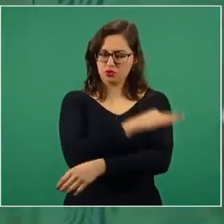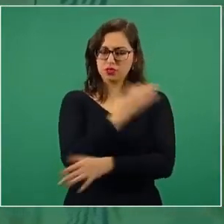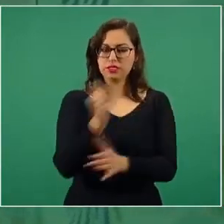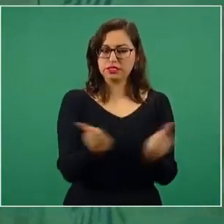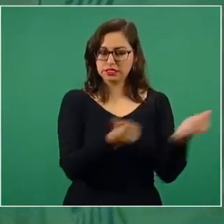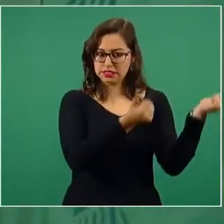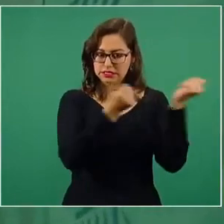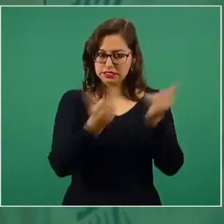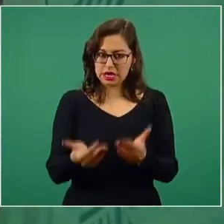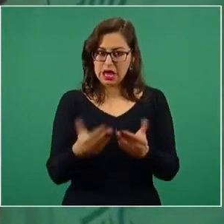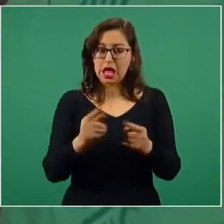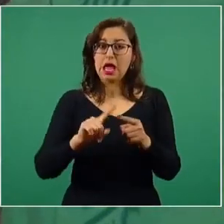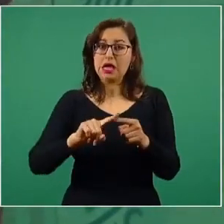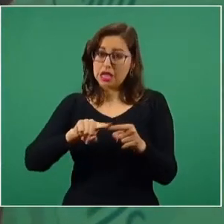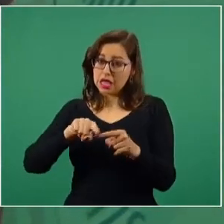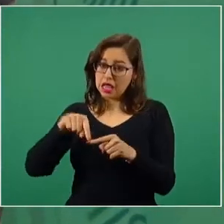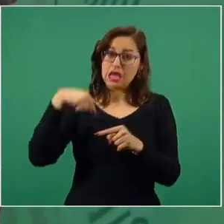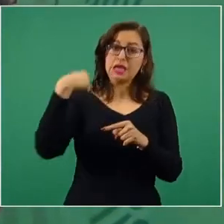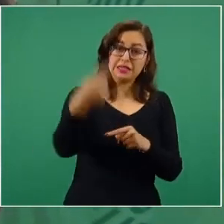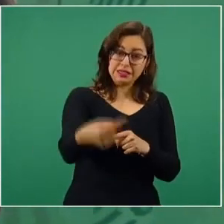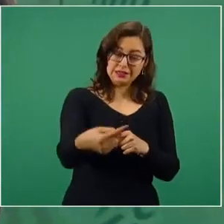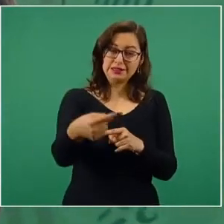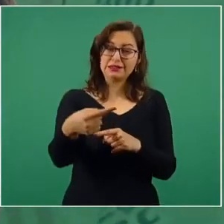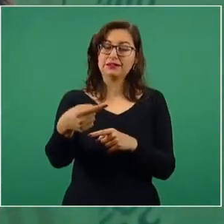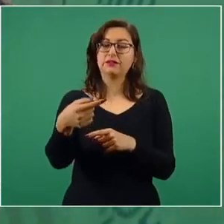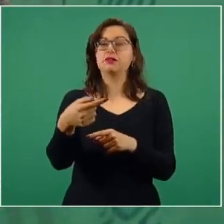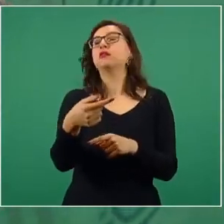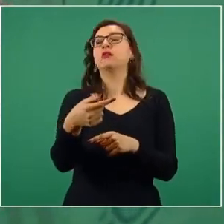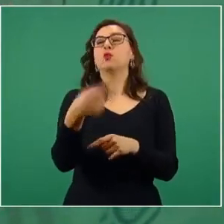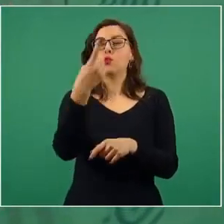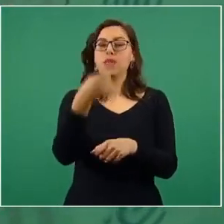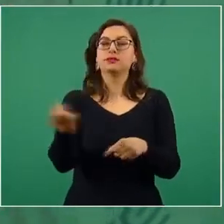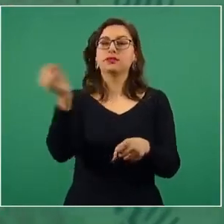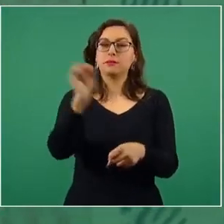y a finales de la próxima semana